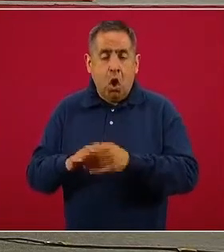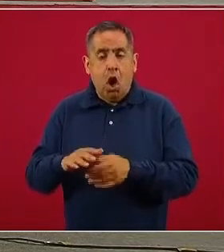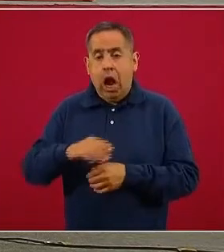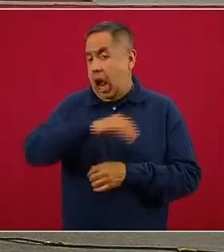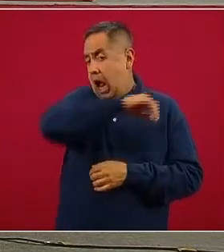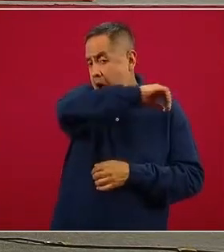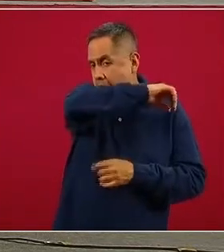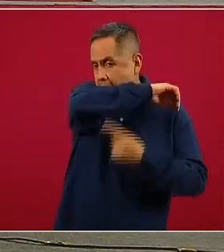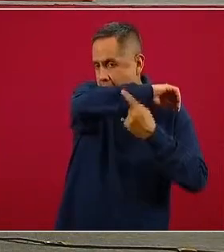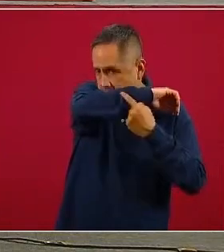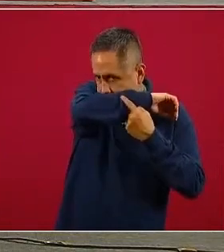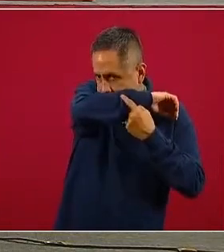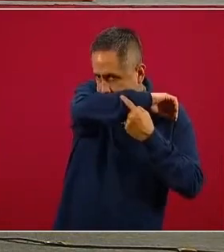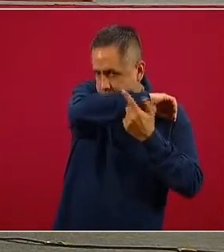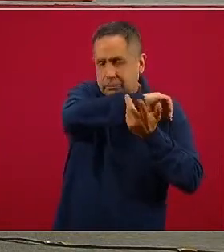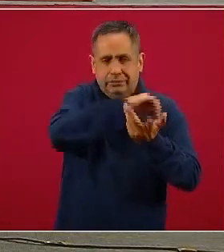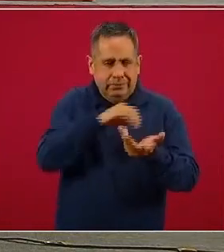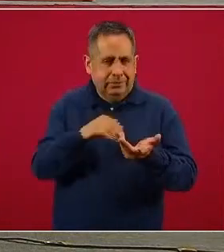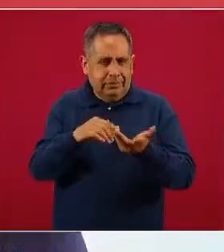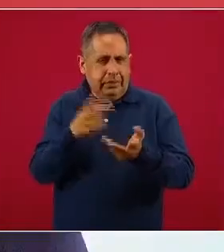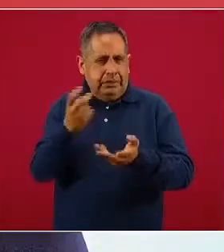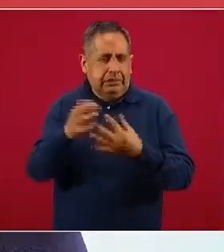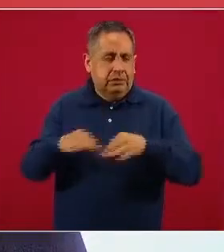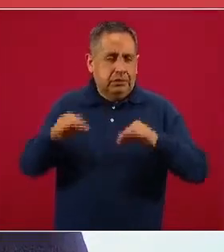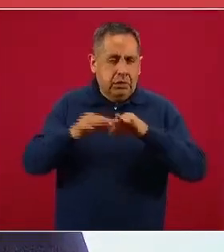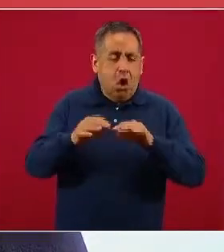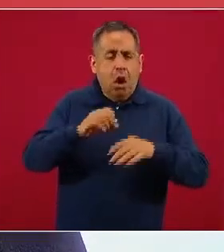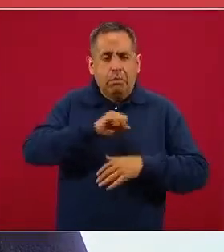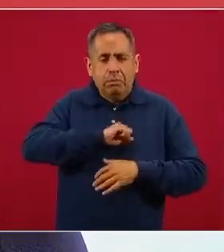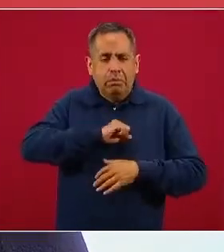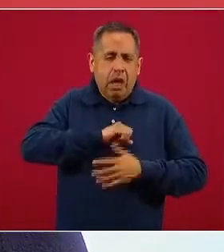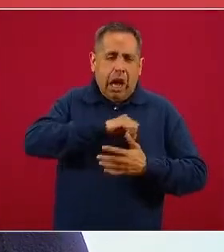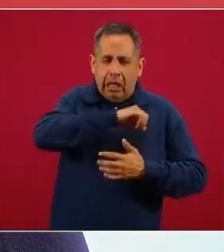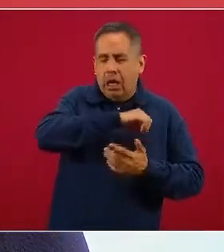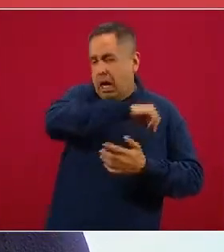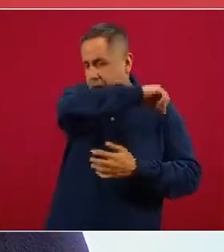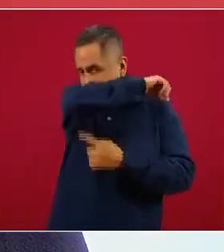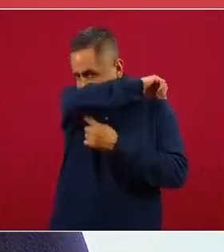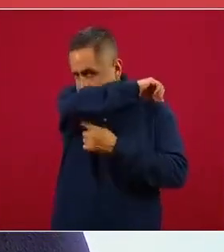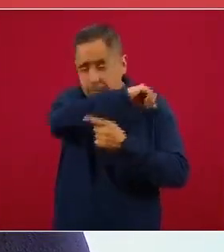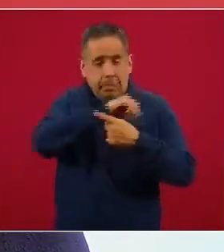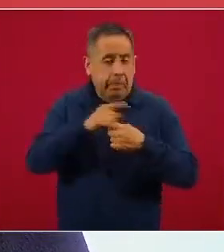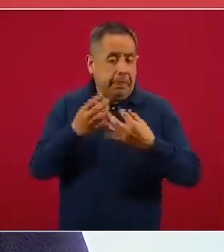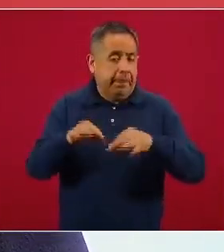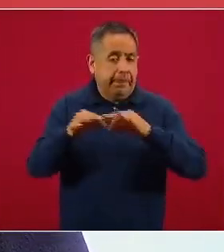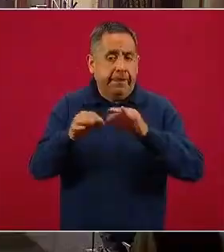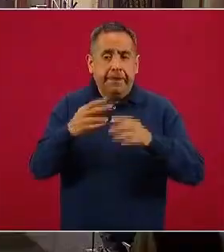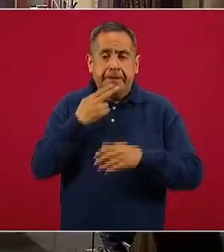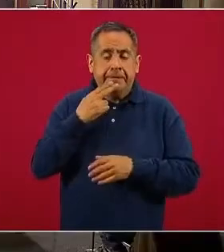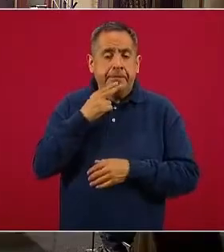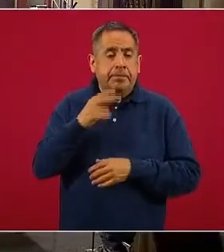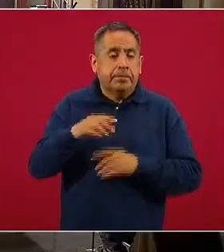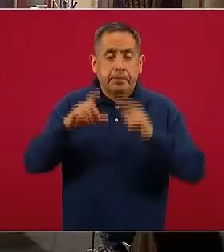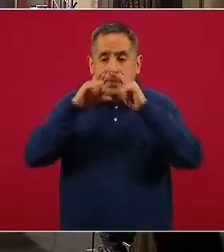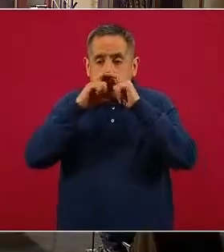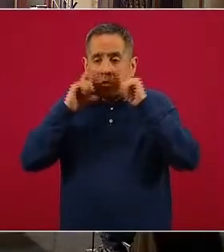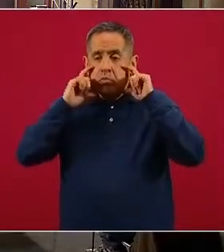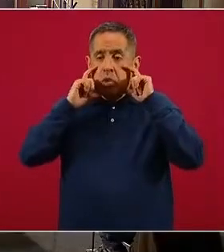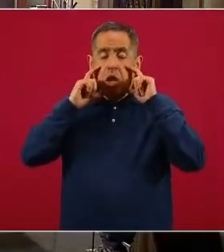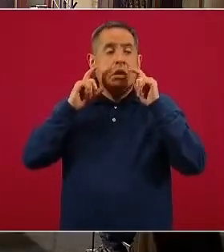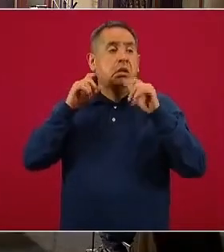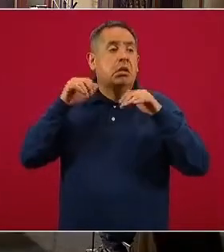en el interior de nuestro codo, cuando tosemos, cuando estornudamos, estar usando el cubreboca en los